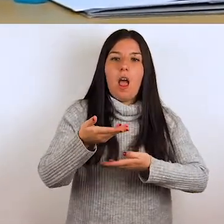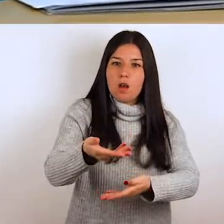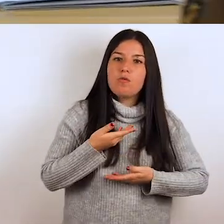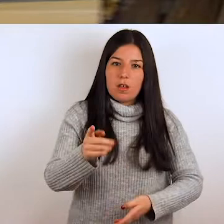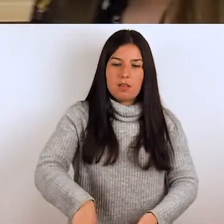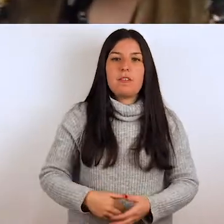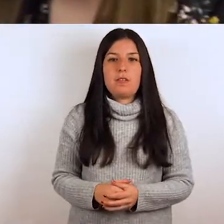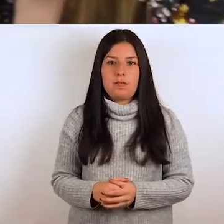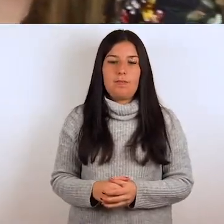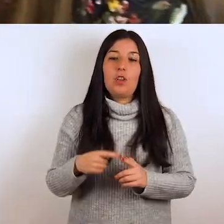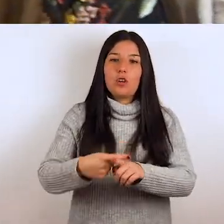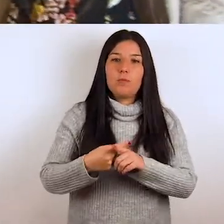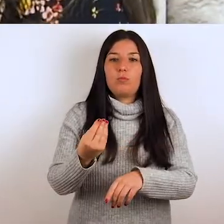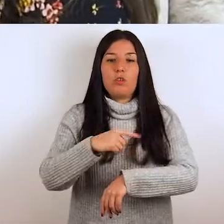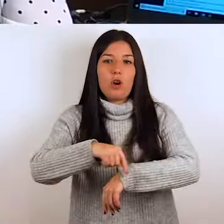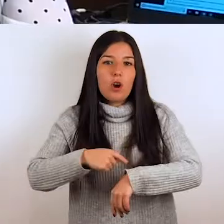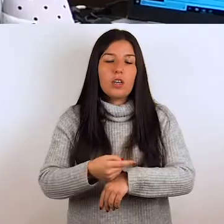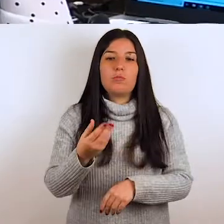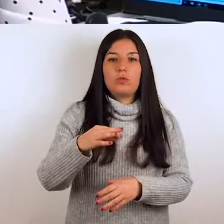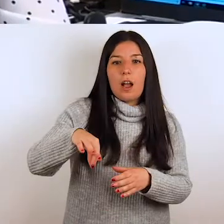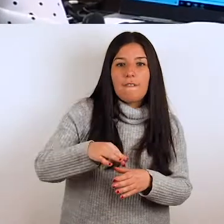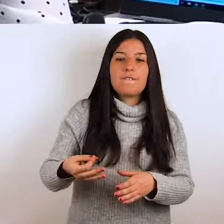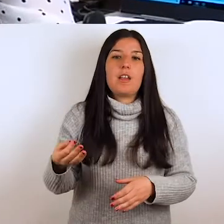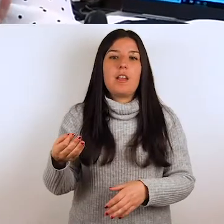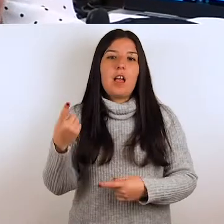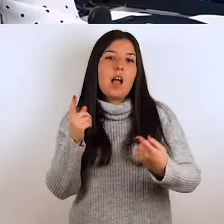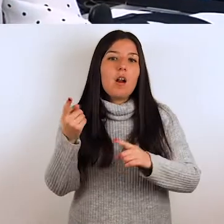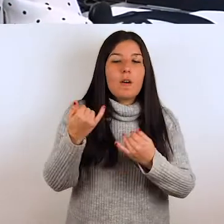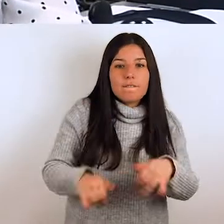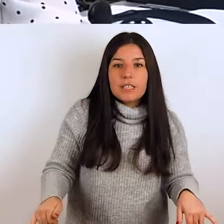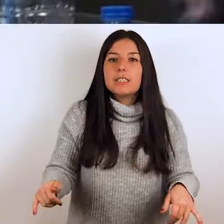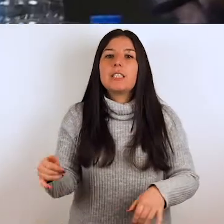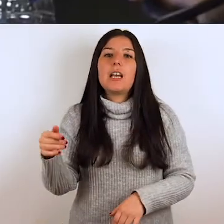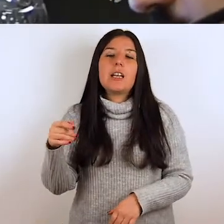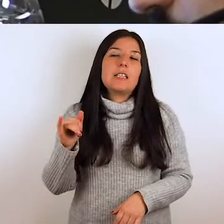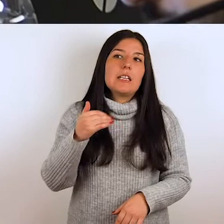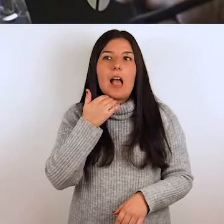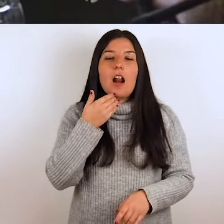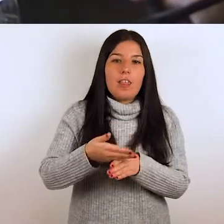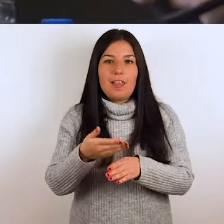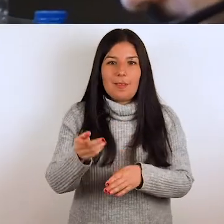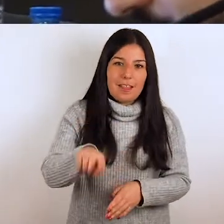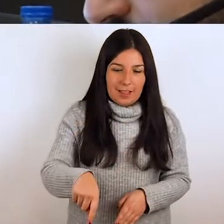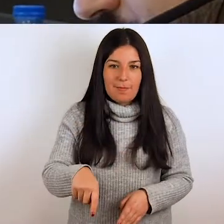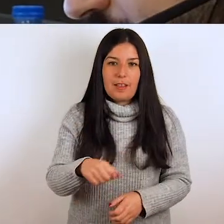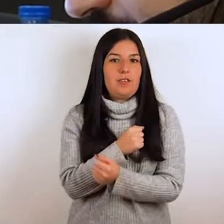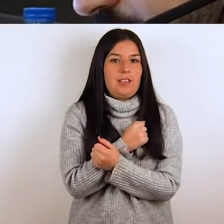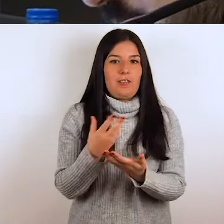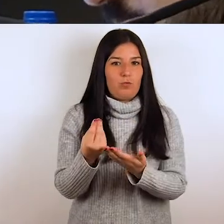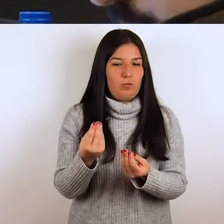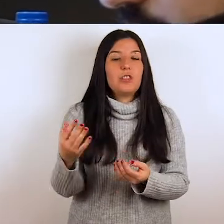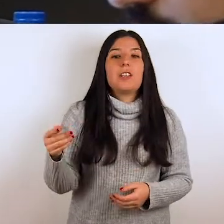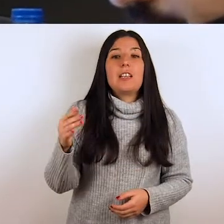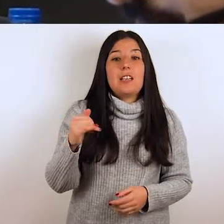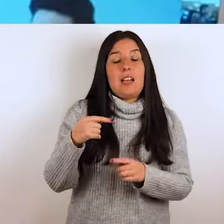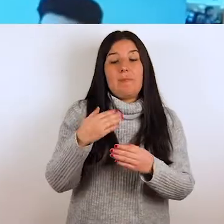ayudarnos. Compartimos muchas horas, muchos cafés, alguna que otra fiesta y siempre cae alguna cañita. Nos queremos